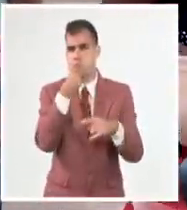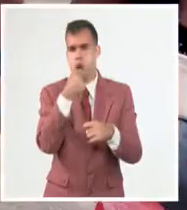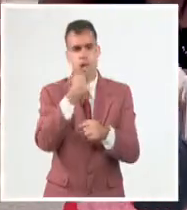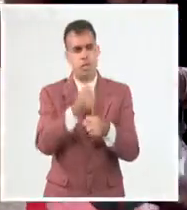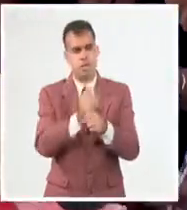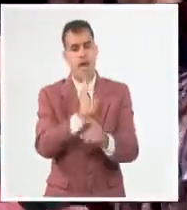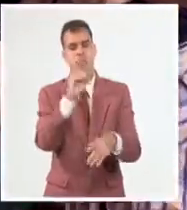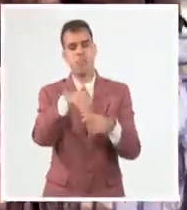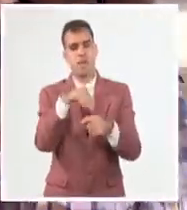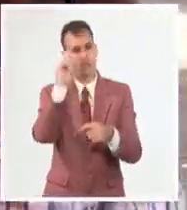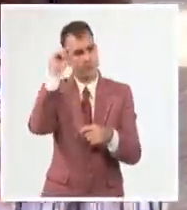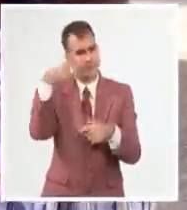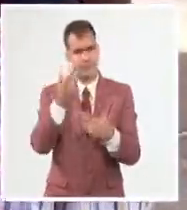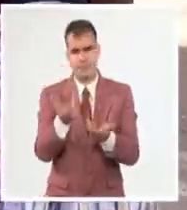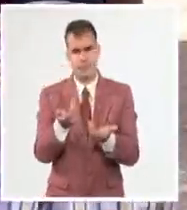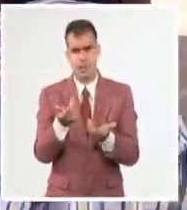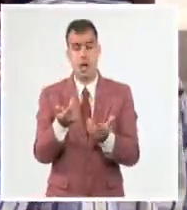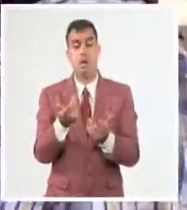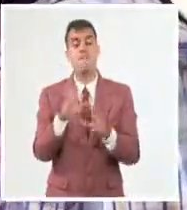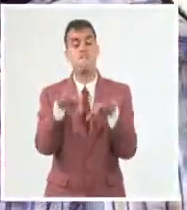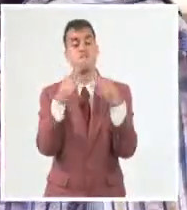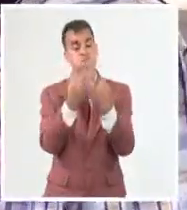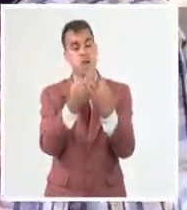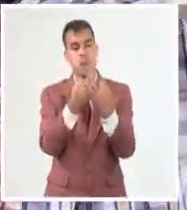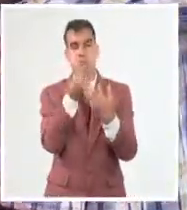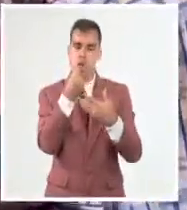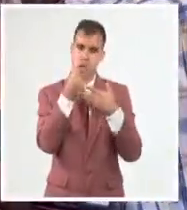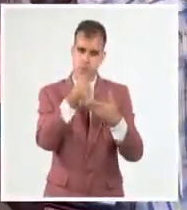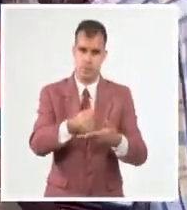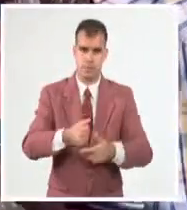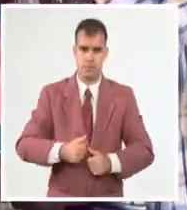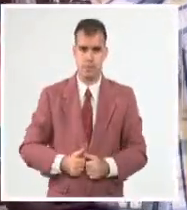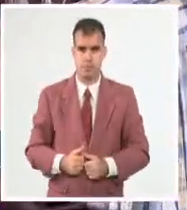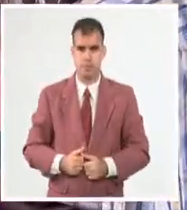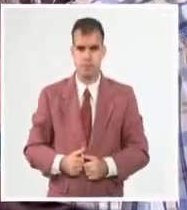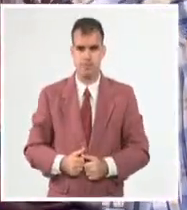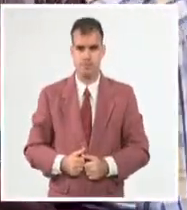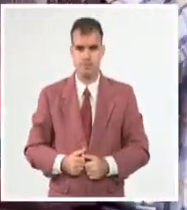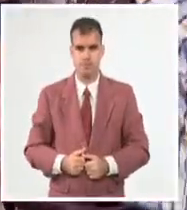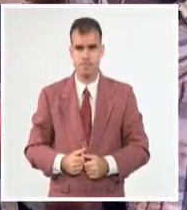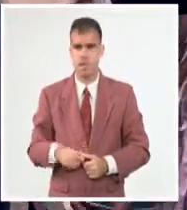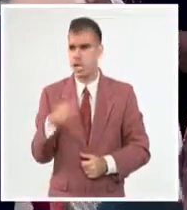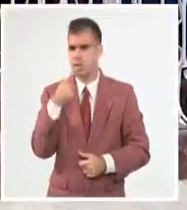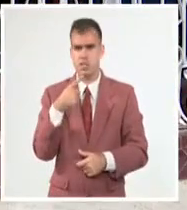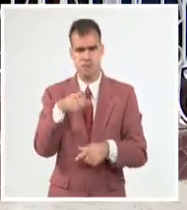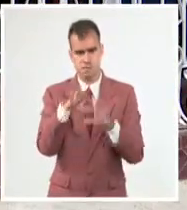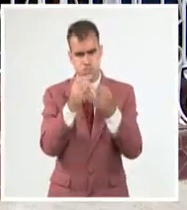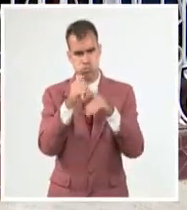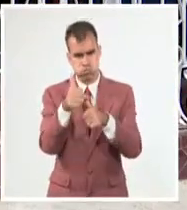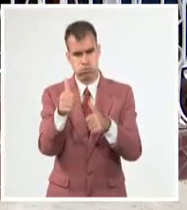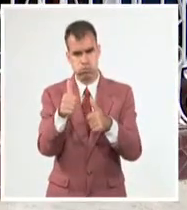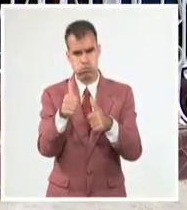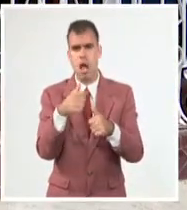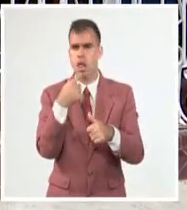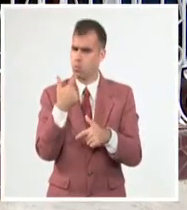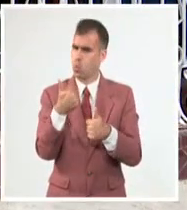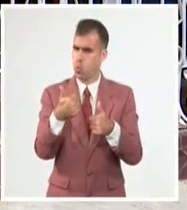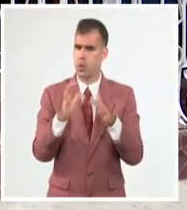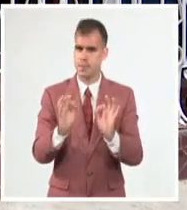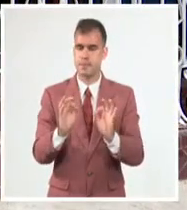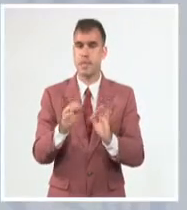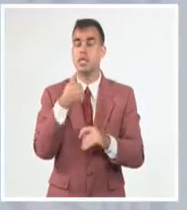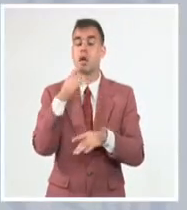humanos deteriorados al interior de la familia. La comida buena. Yo la vi ahí. El museo y el